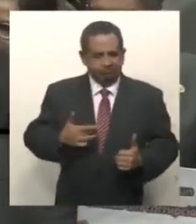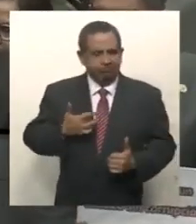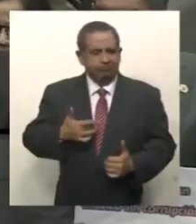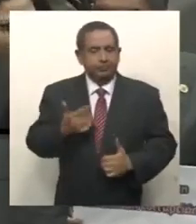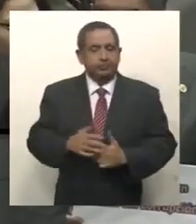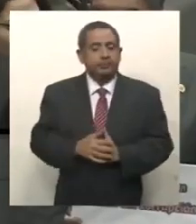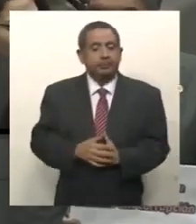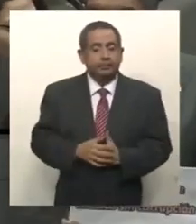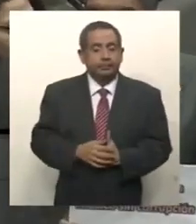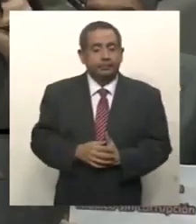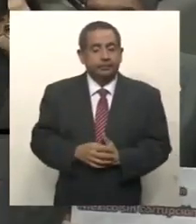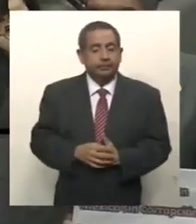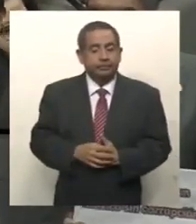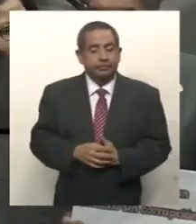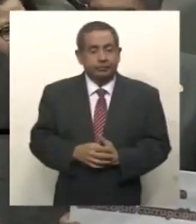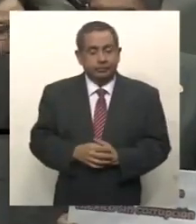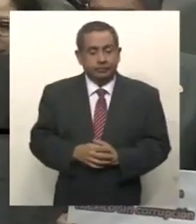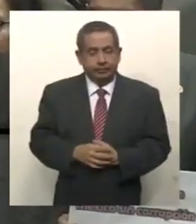Hace